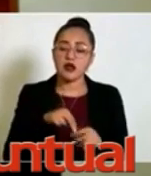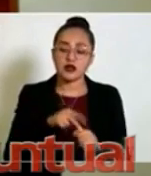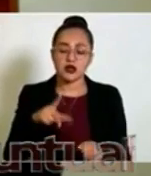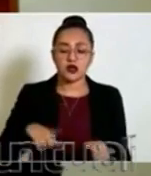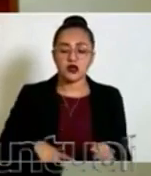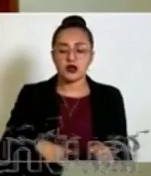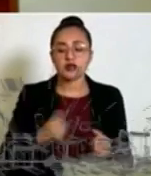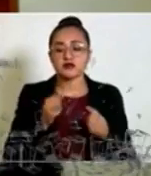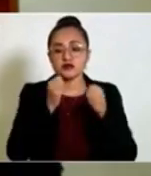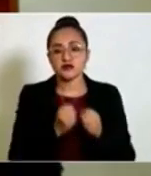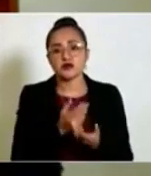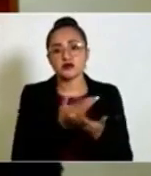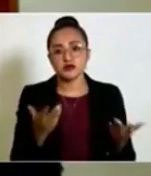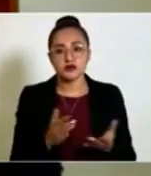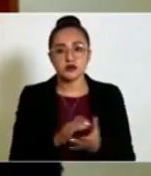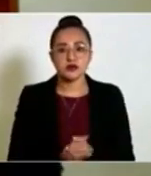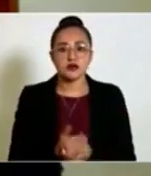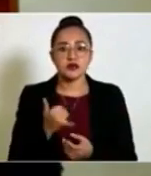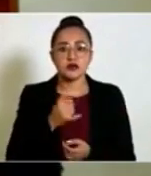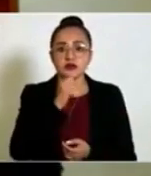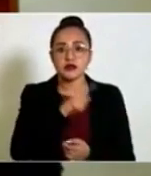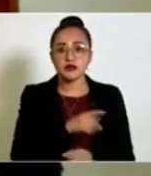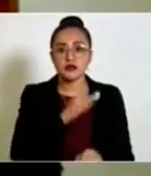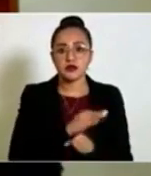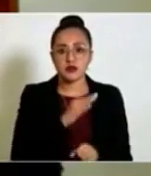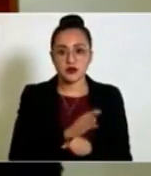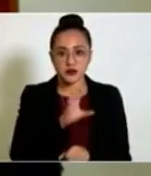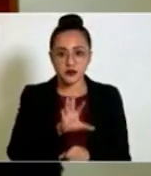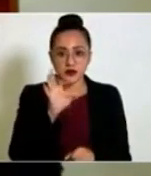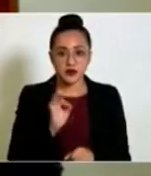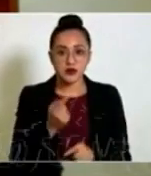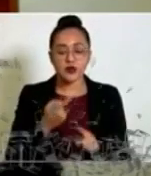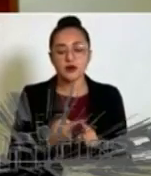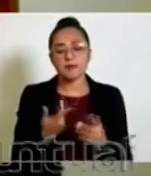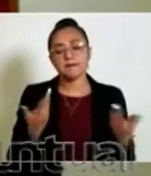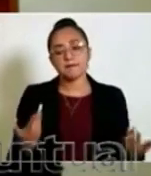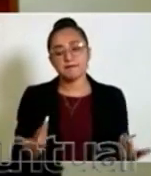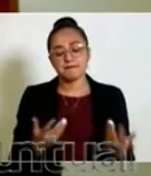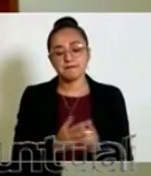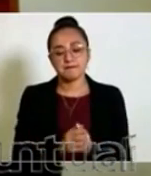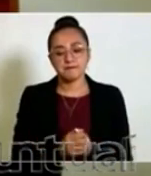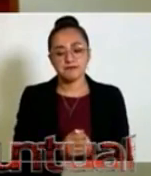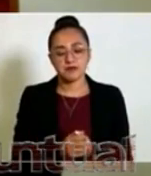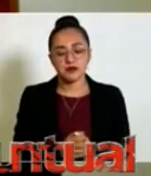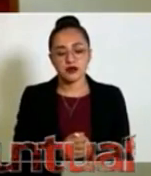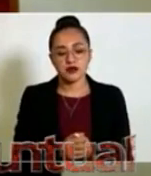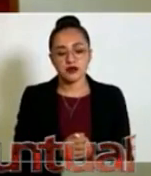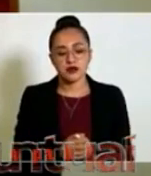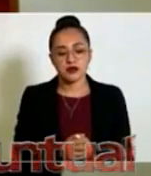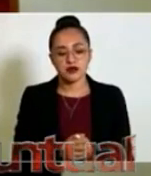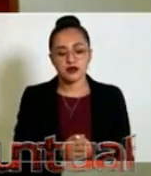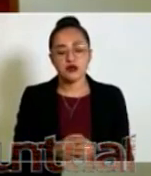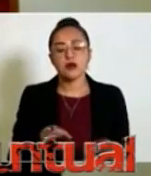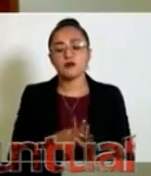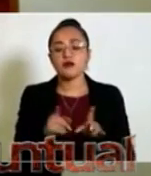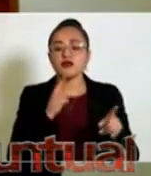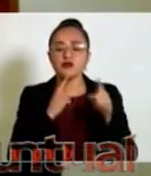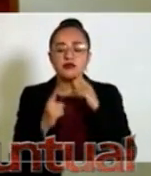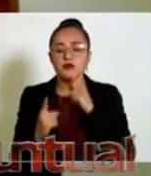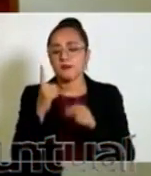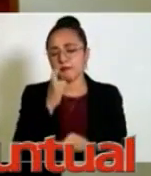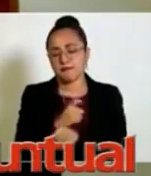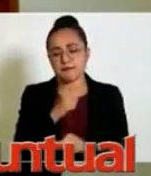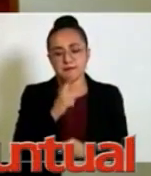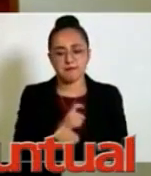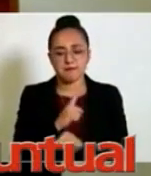gobernación y seguridad pública, y lo que se está buscando es que obviamente sea por la vía del diálogo como